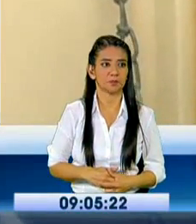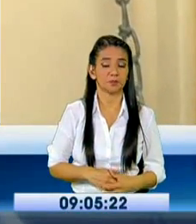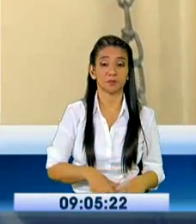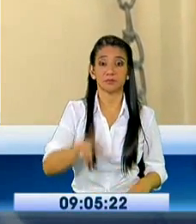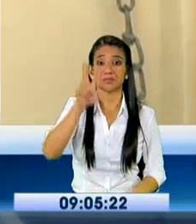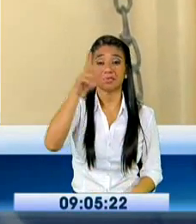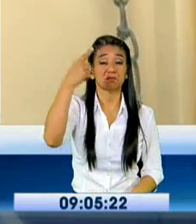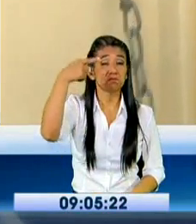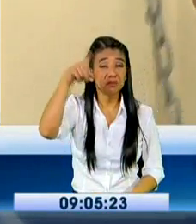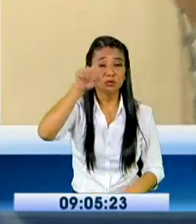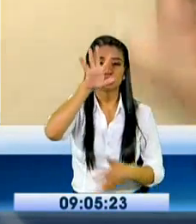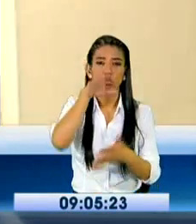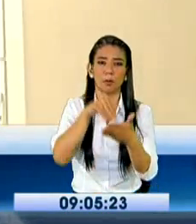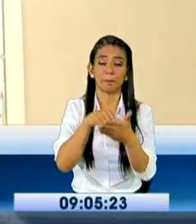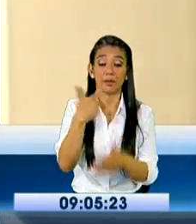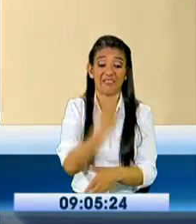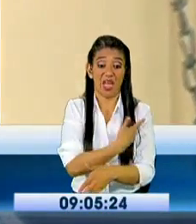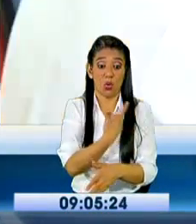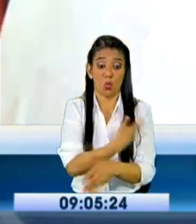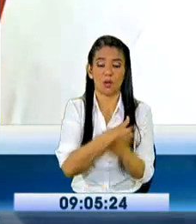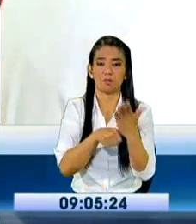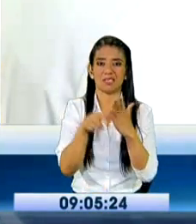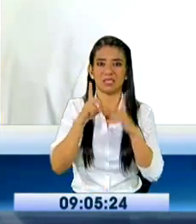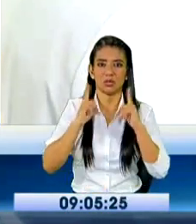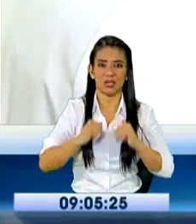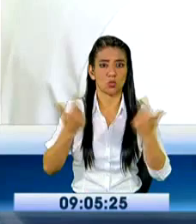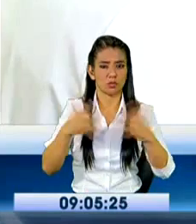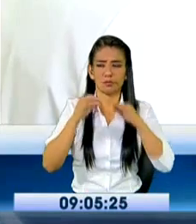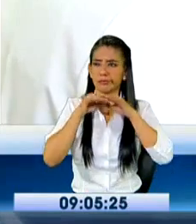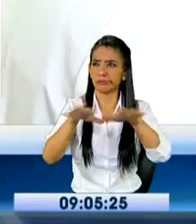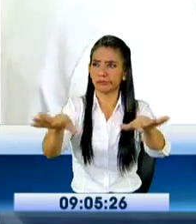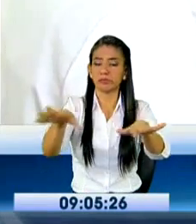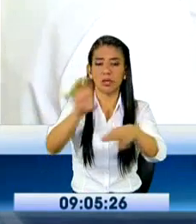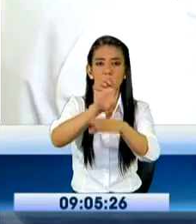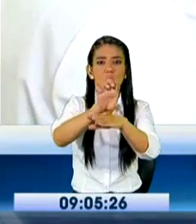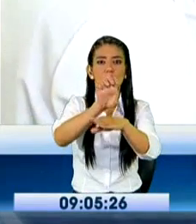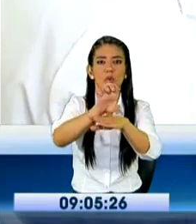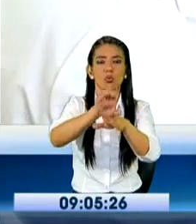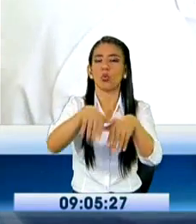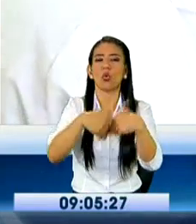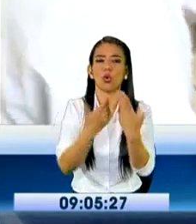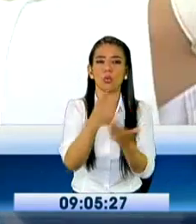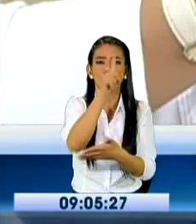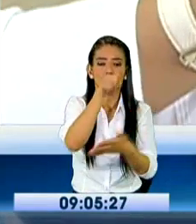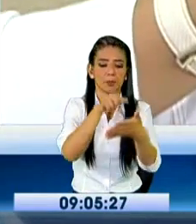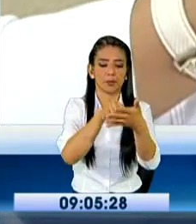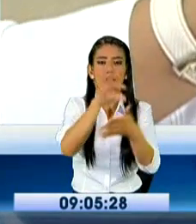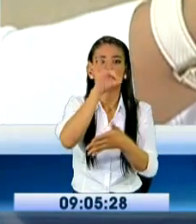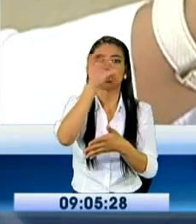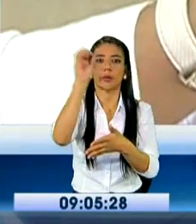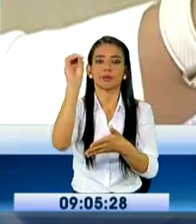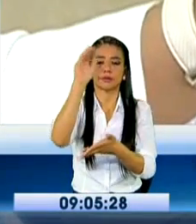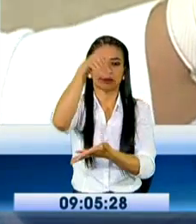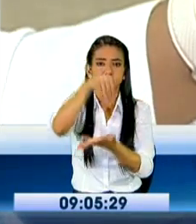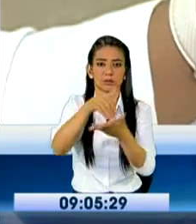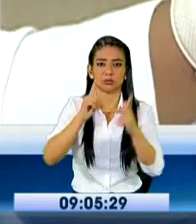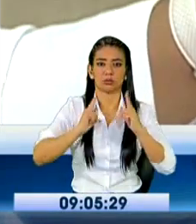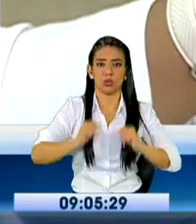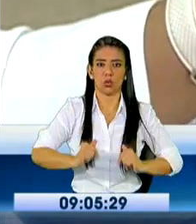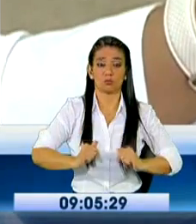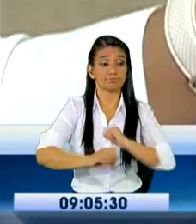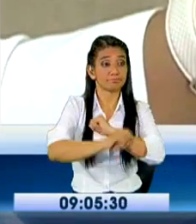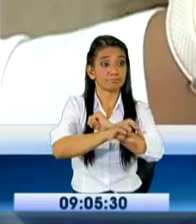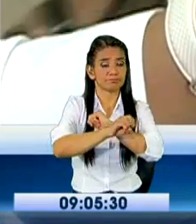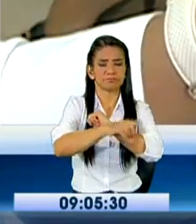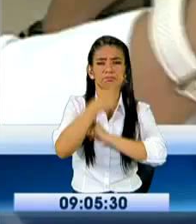3.005.000 vacunas son las que el Ministerio de Salud Pública distribuirá a nivel nacional a través de los 1.900 centros con los que cuenta. La campaña